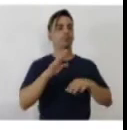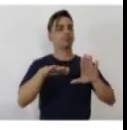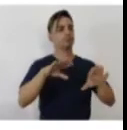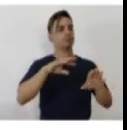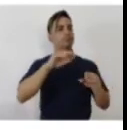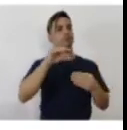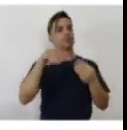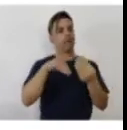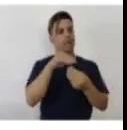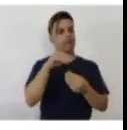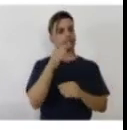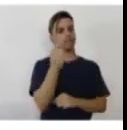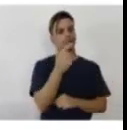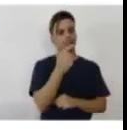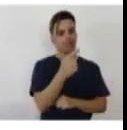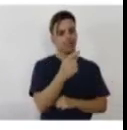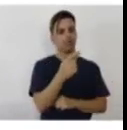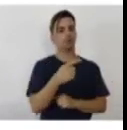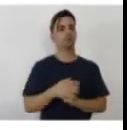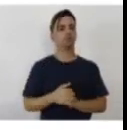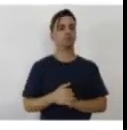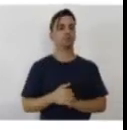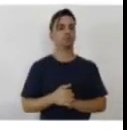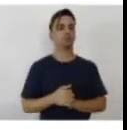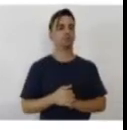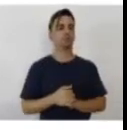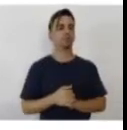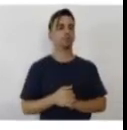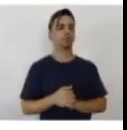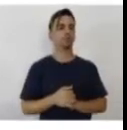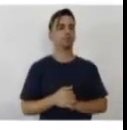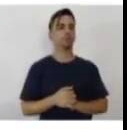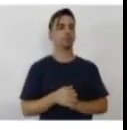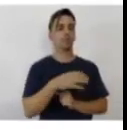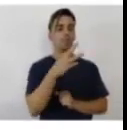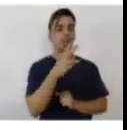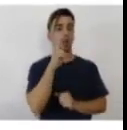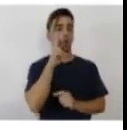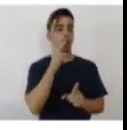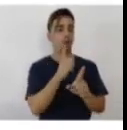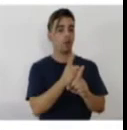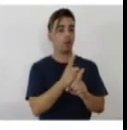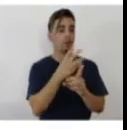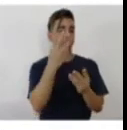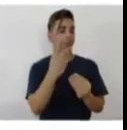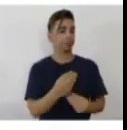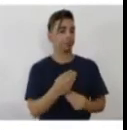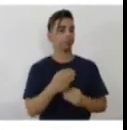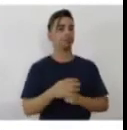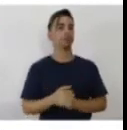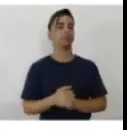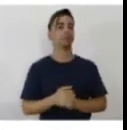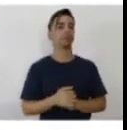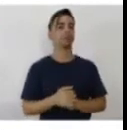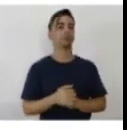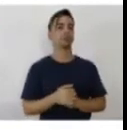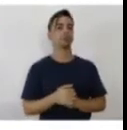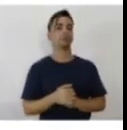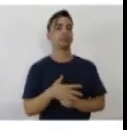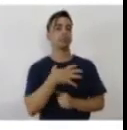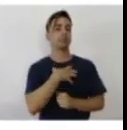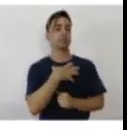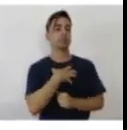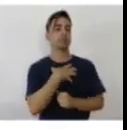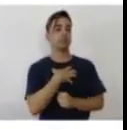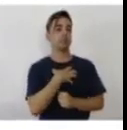se alternan los signos alrededor de los valores encontrados, y como